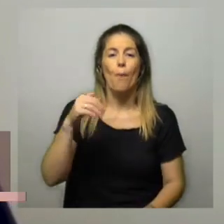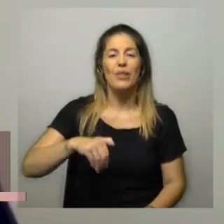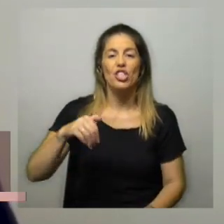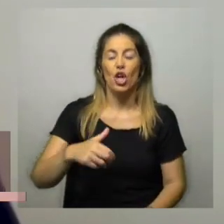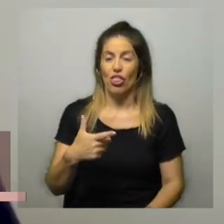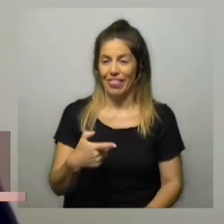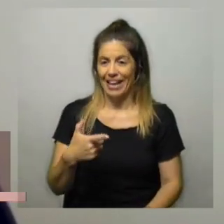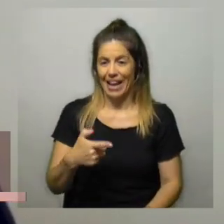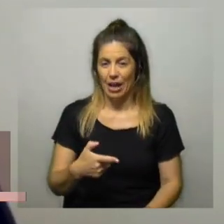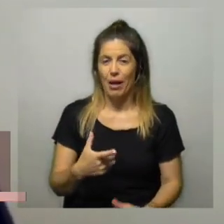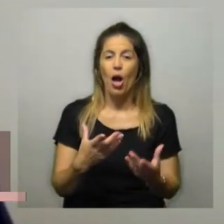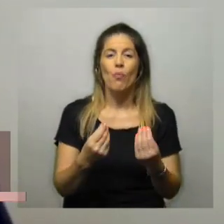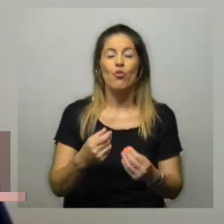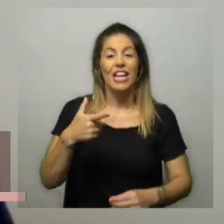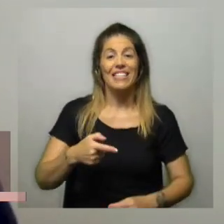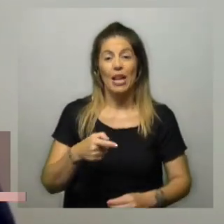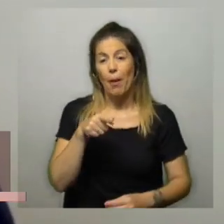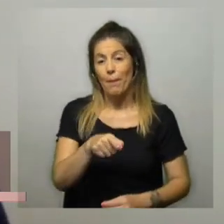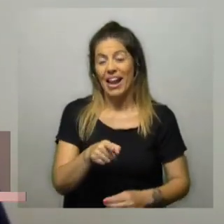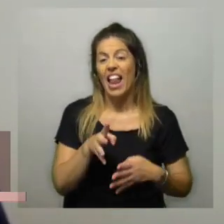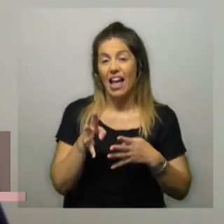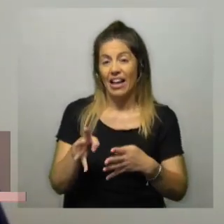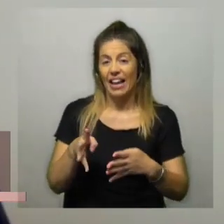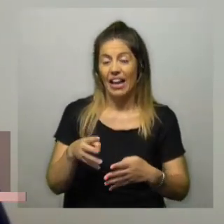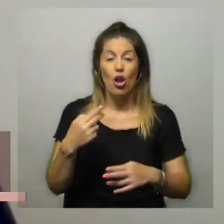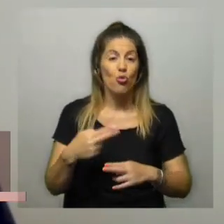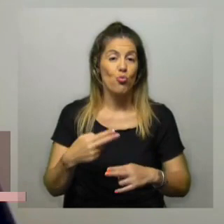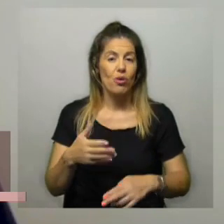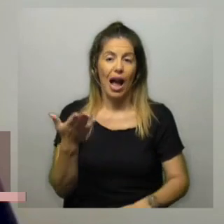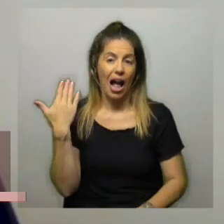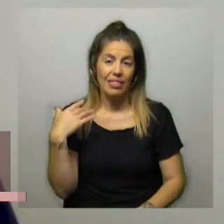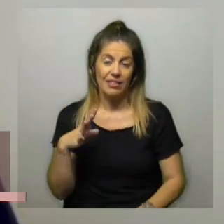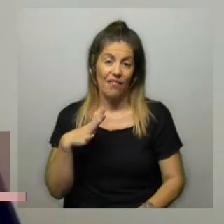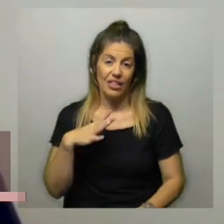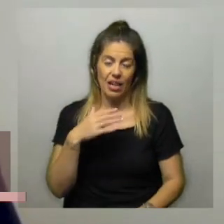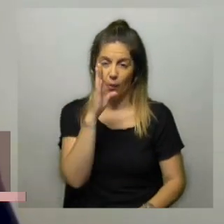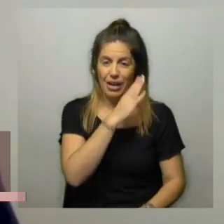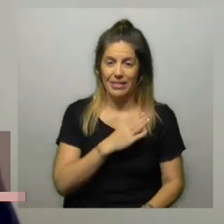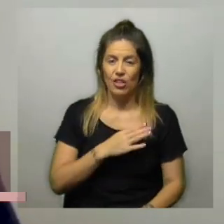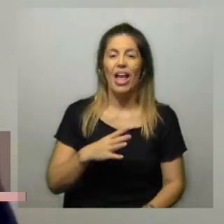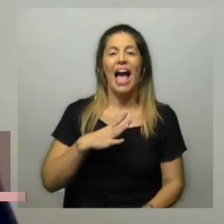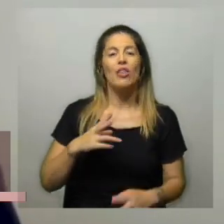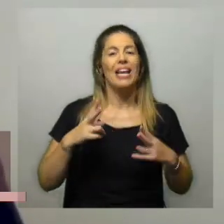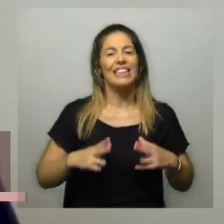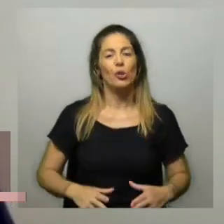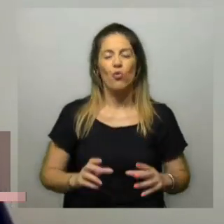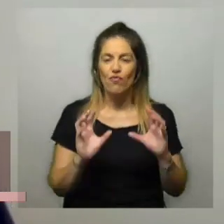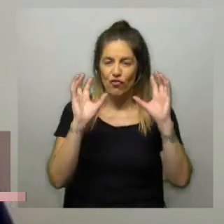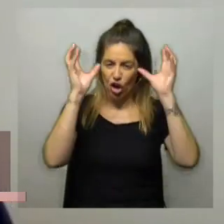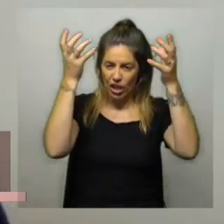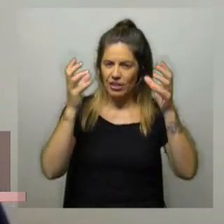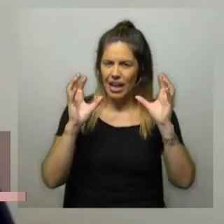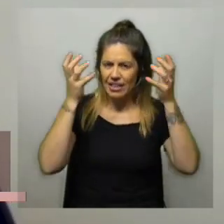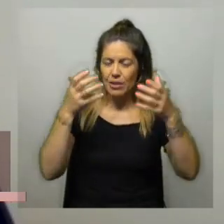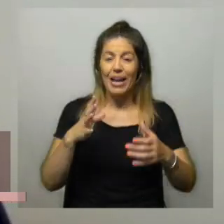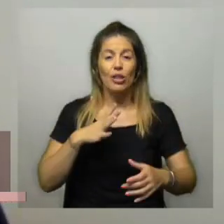armas, entre ellas muchas armas de guerra, cosas que nunca había existido en Brasil. Entonces existe una actitud violenta, agresiva, que aún no